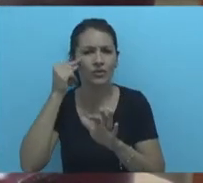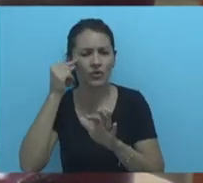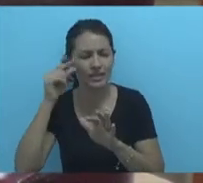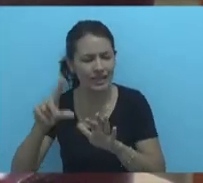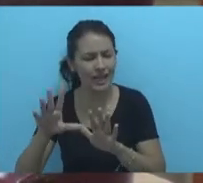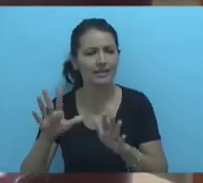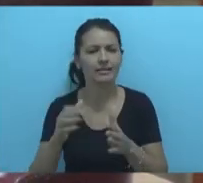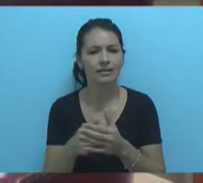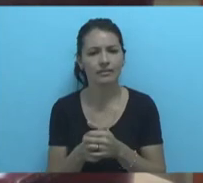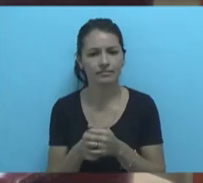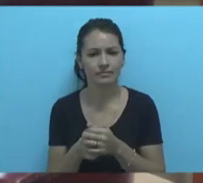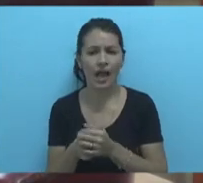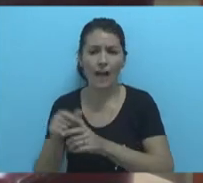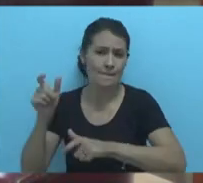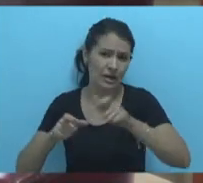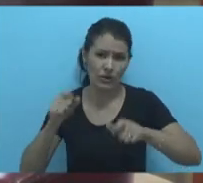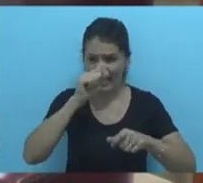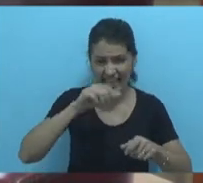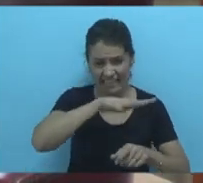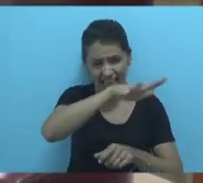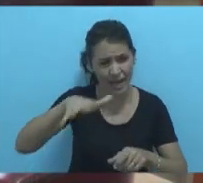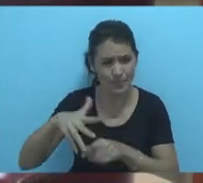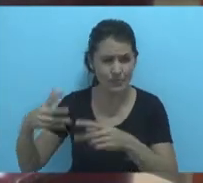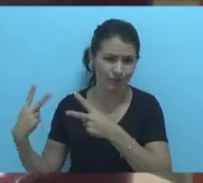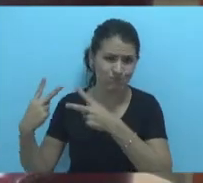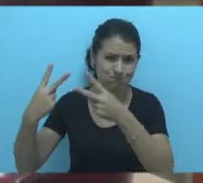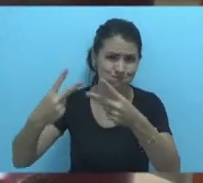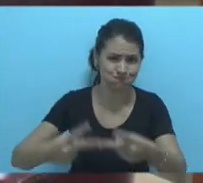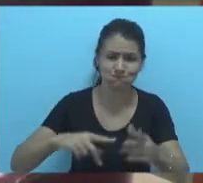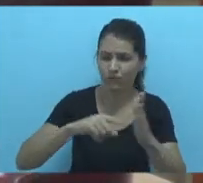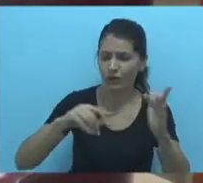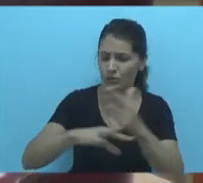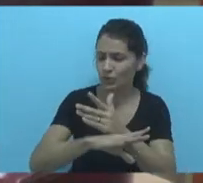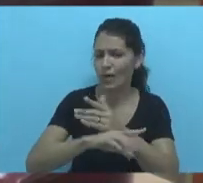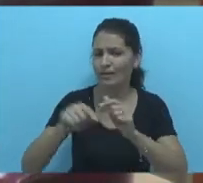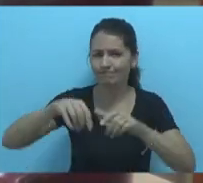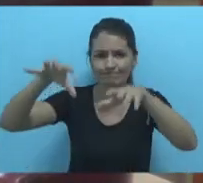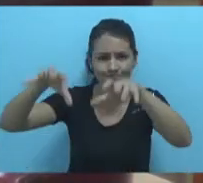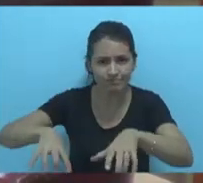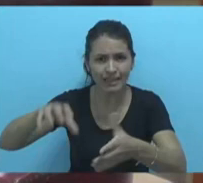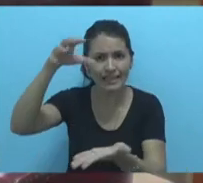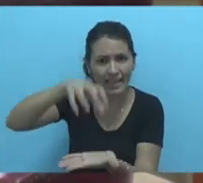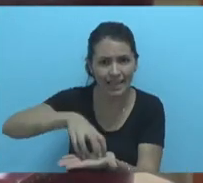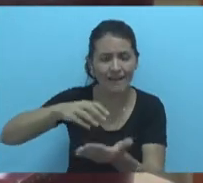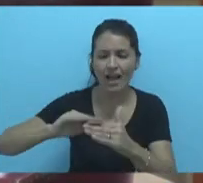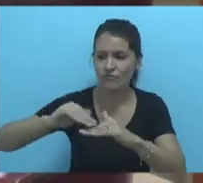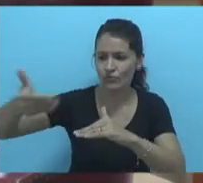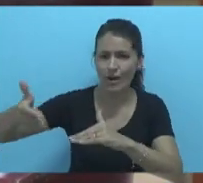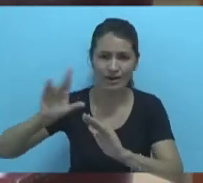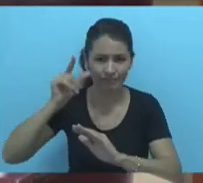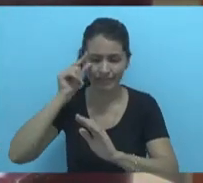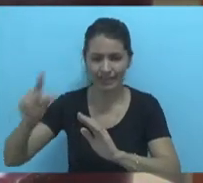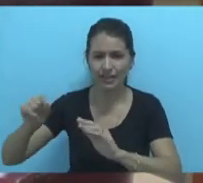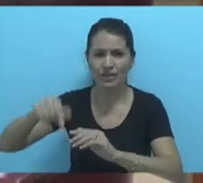migratorios, básicamente. Eran las personas del campo que iban a la ciudad a buscar trabajo, que eran las posibilidades de empleo, y se instalan en las afueras de la ciudad.